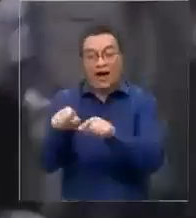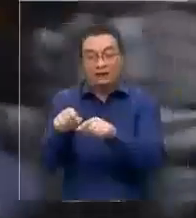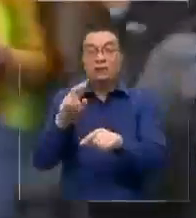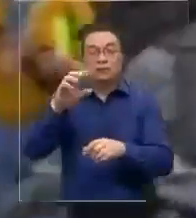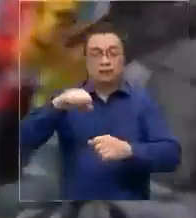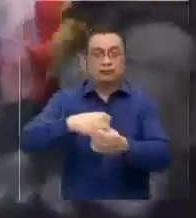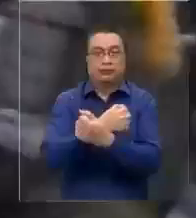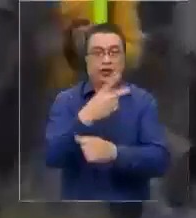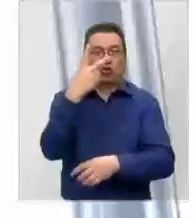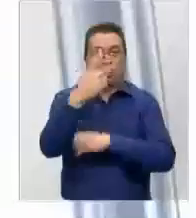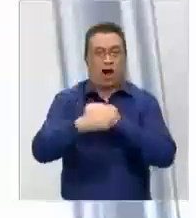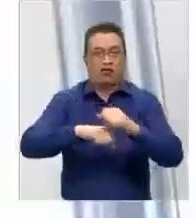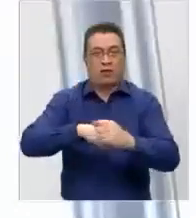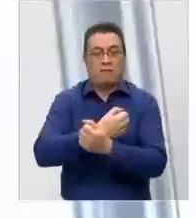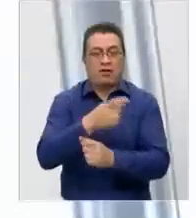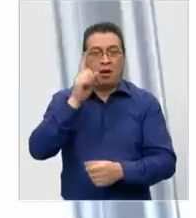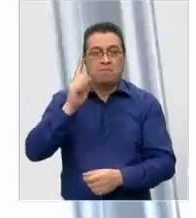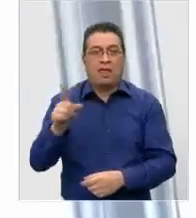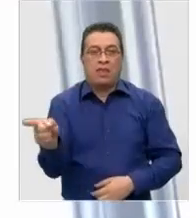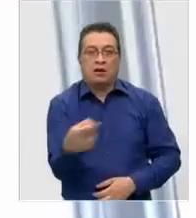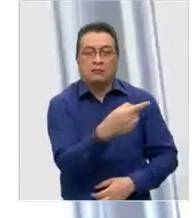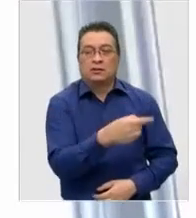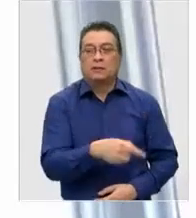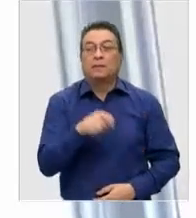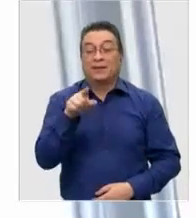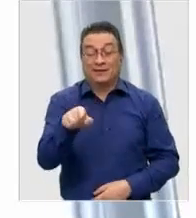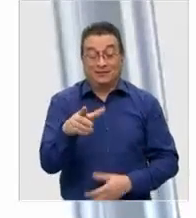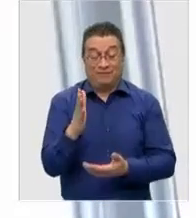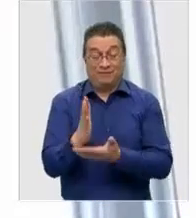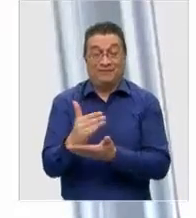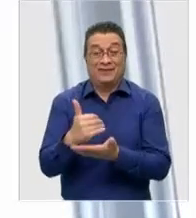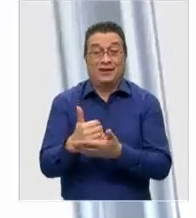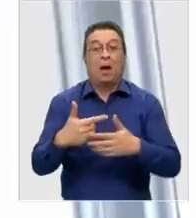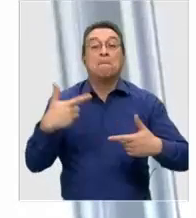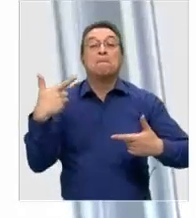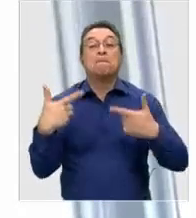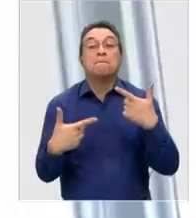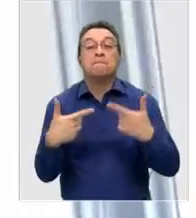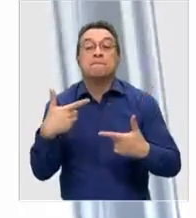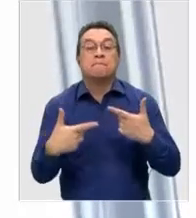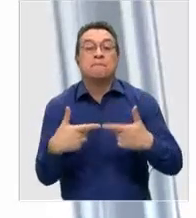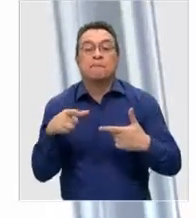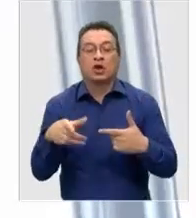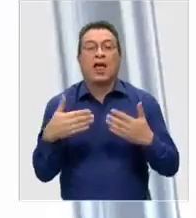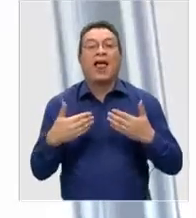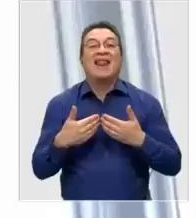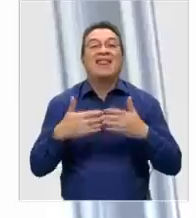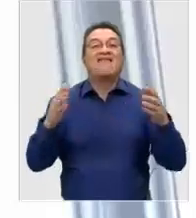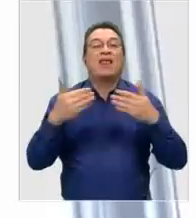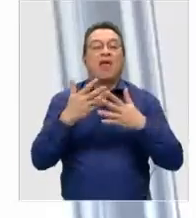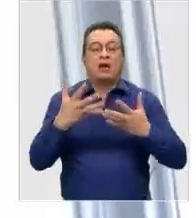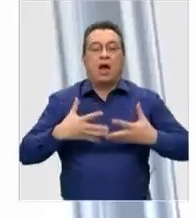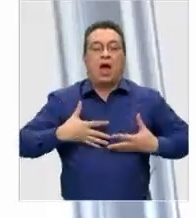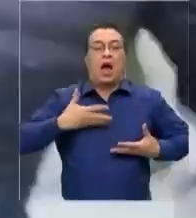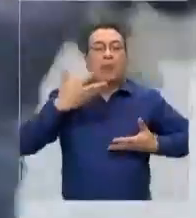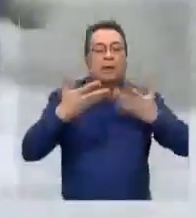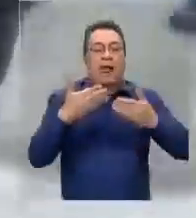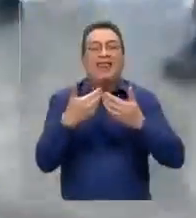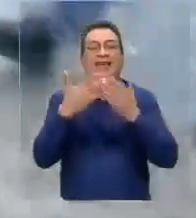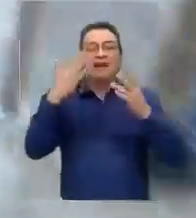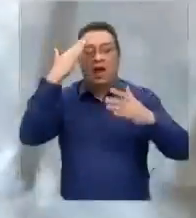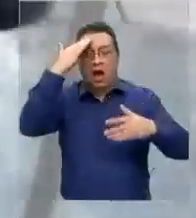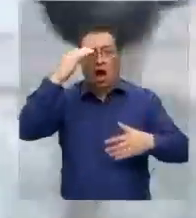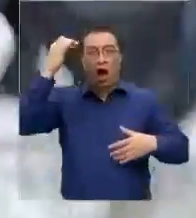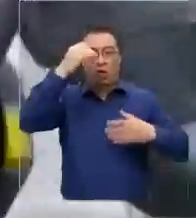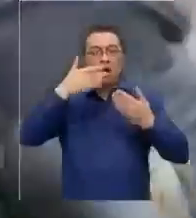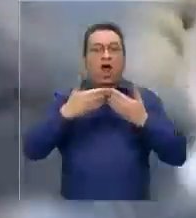de 2 años y medio. Esto es parte de una política de libertad de expresión, de libertad de opinión, de